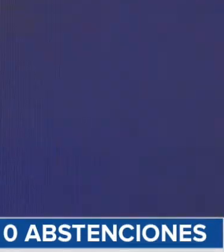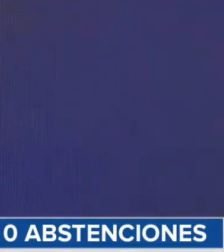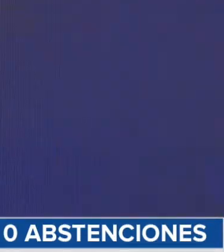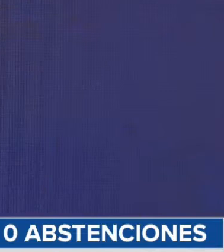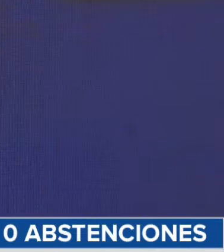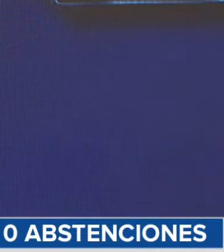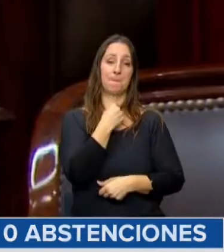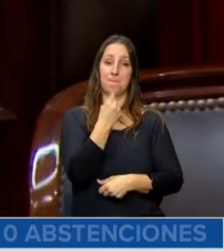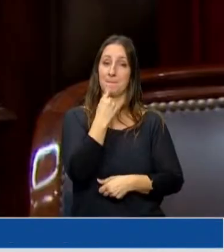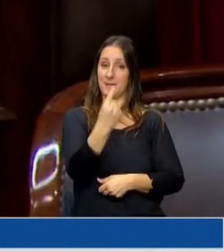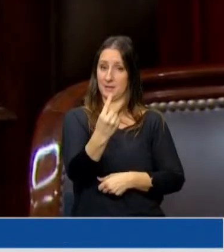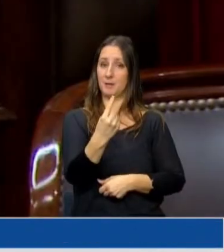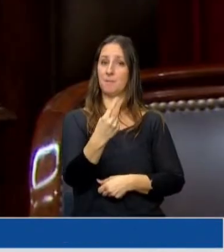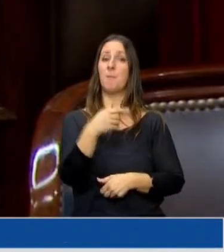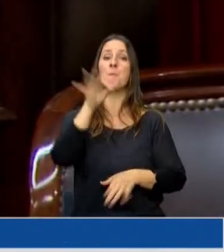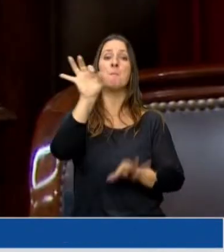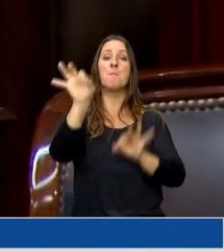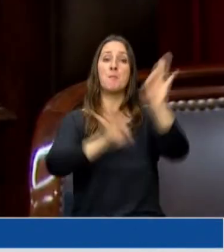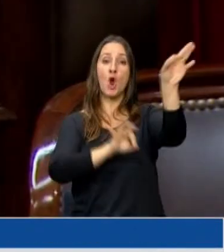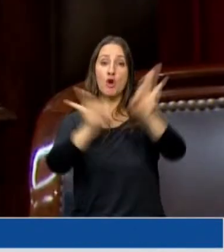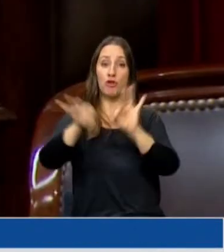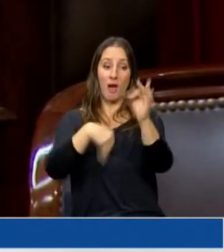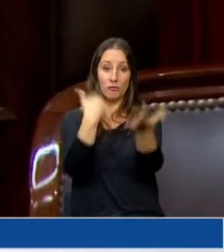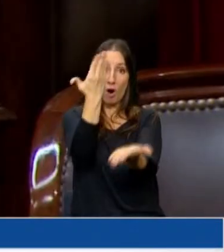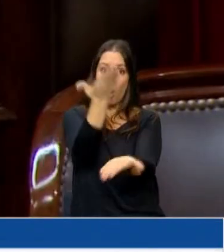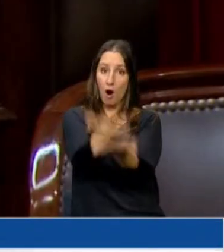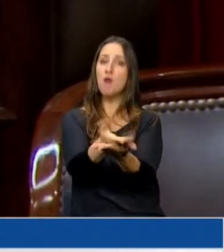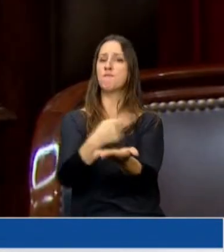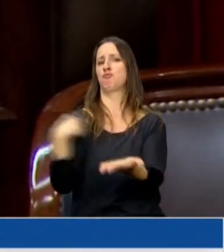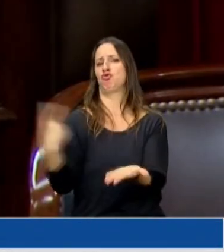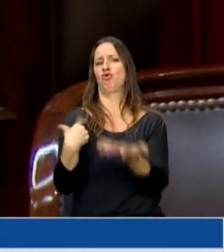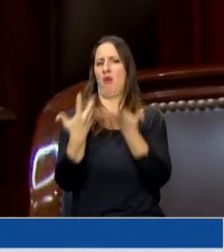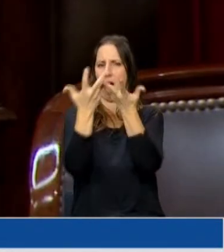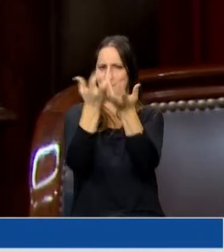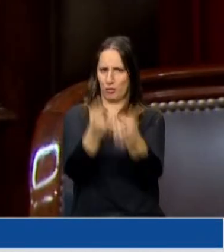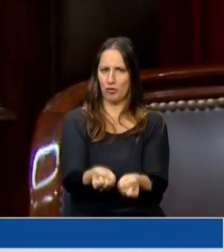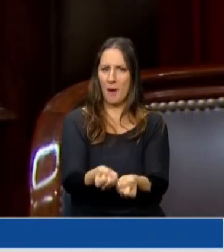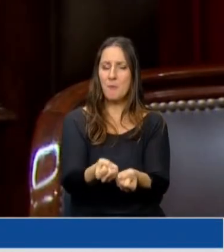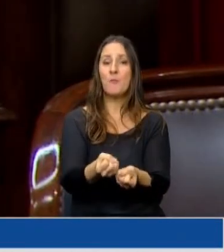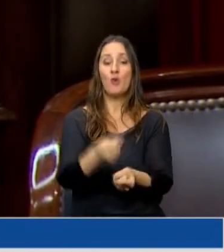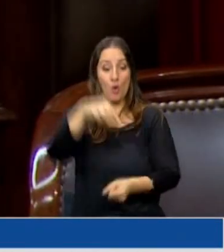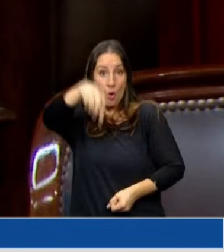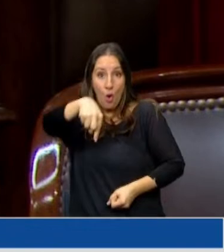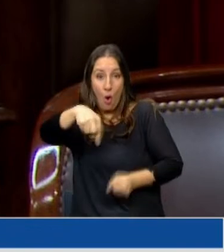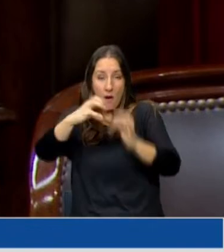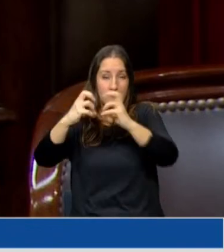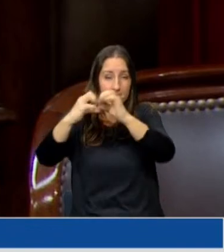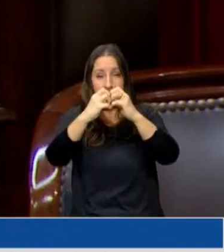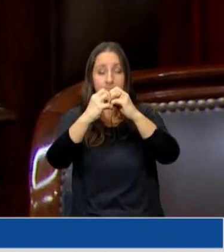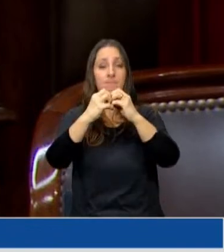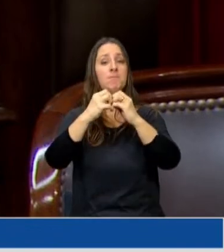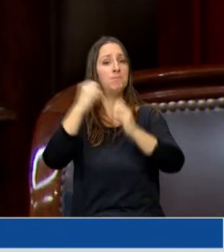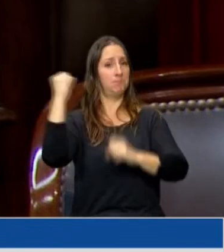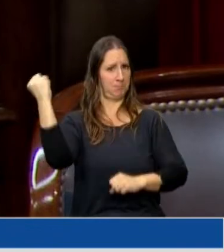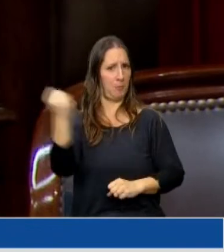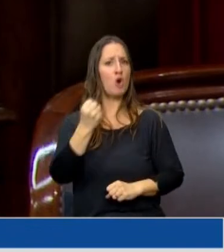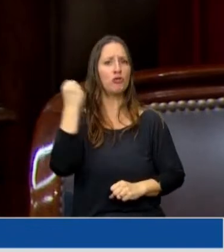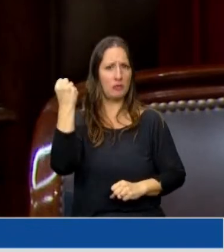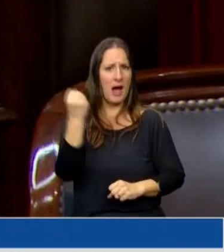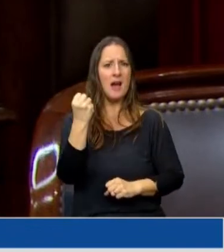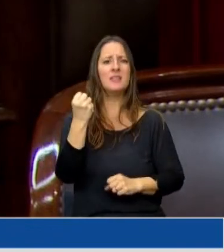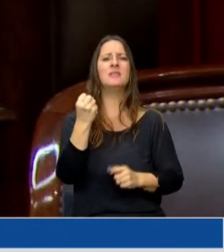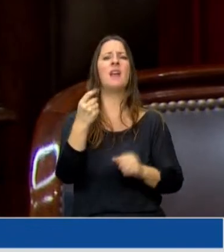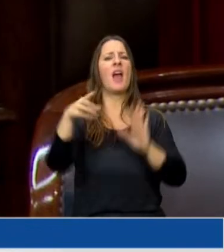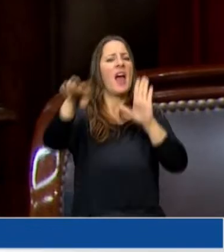Caño. Vamos a acompañar el proyecto y que si estamos hoy debatiendo aquí algo tan importante como